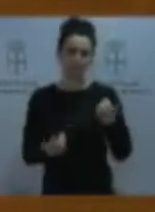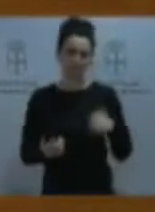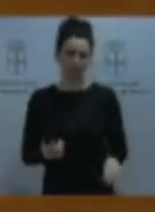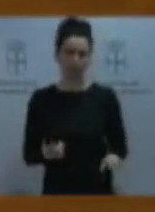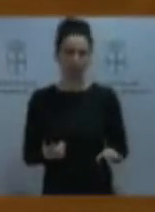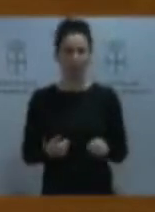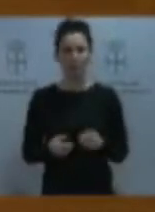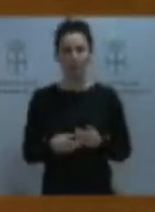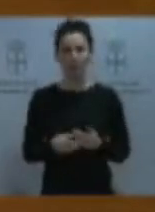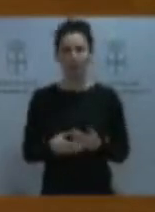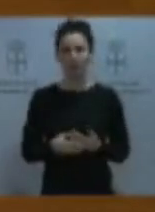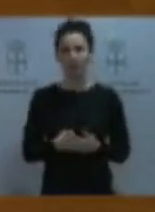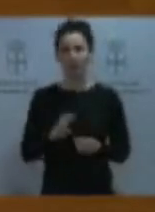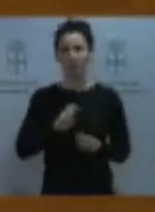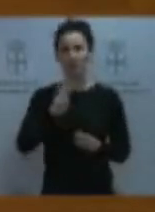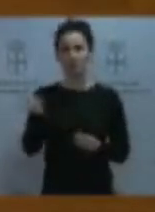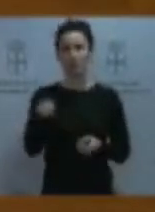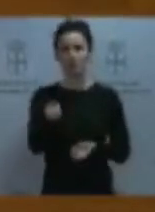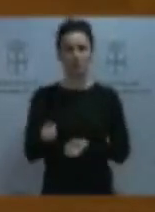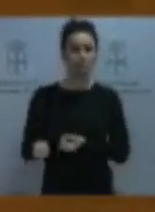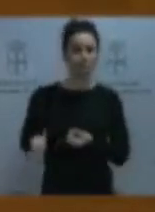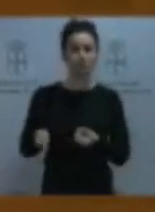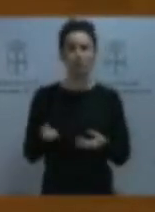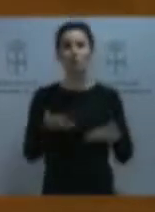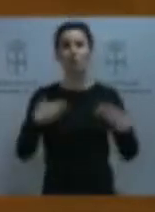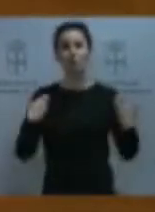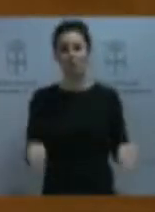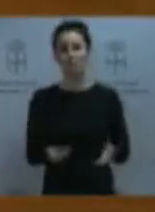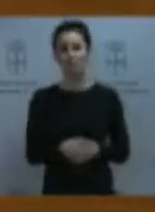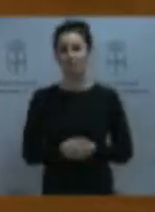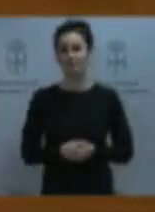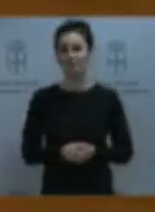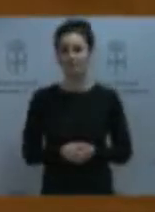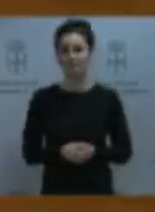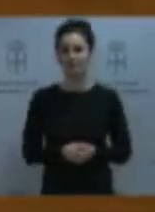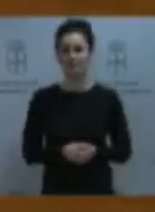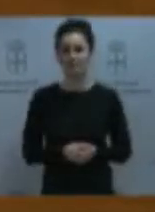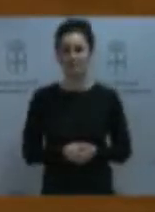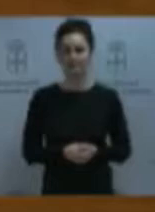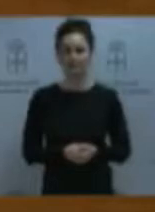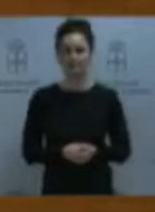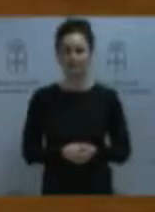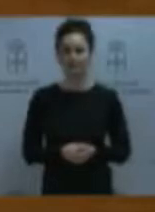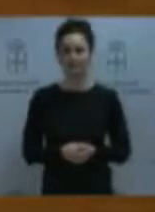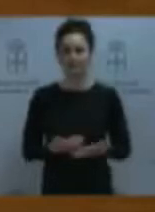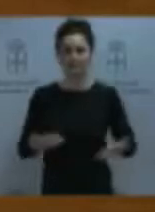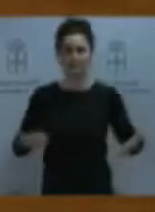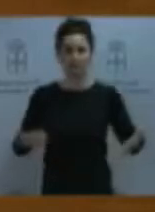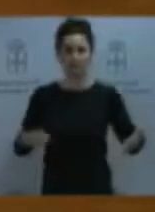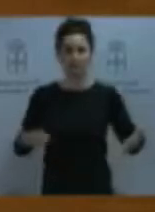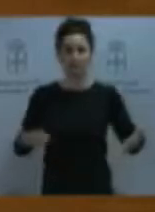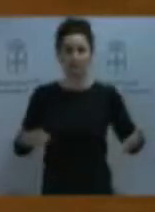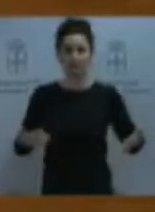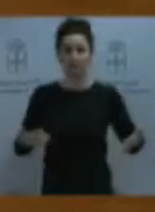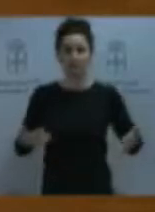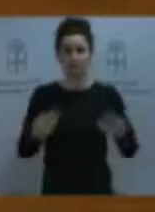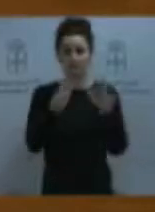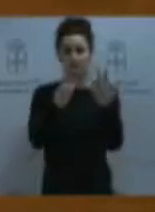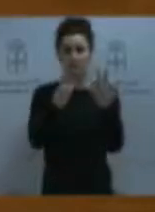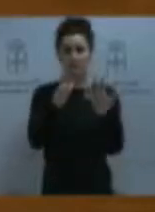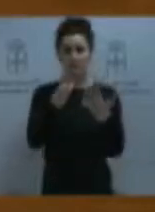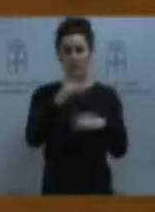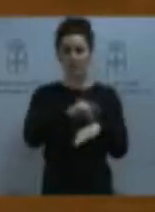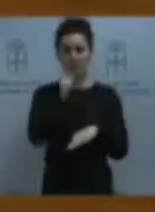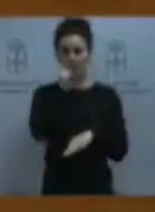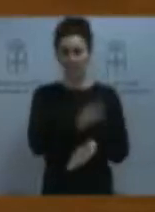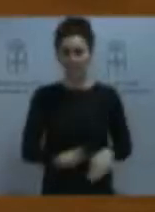que al año no se jubilan más de 7 pediatras, ya por contra sí se forman 7